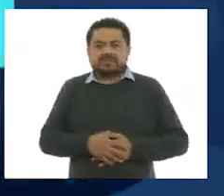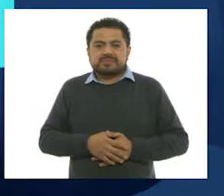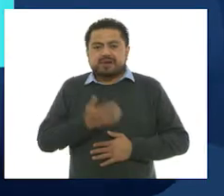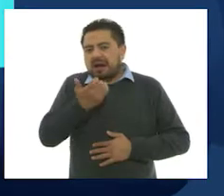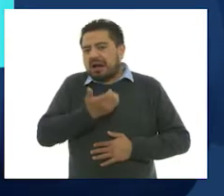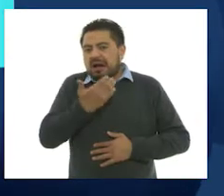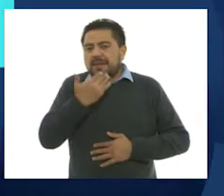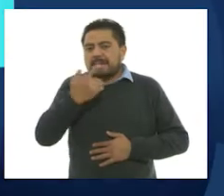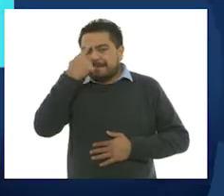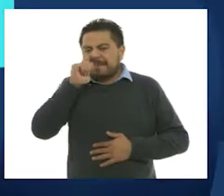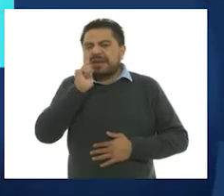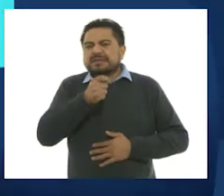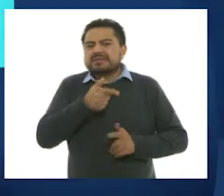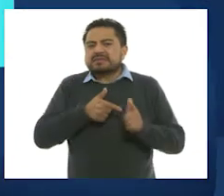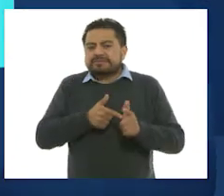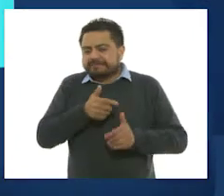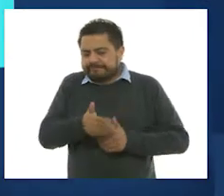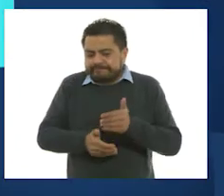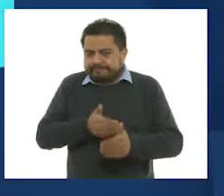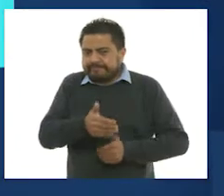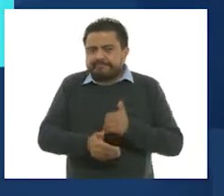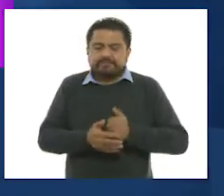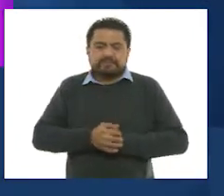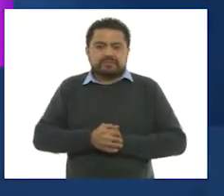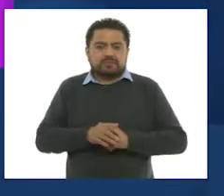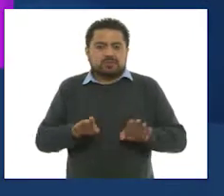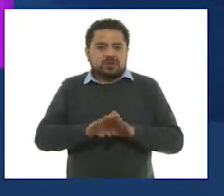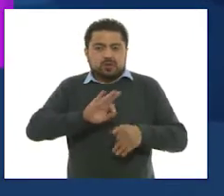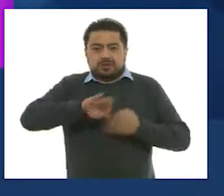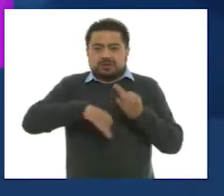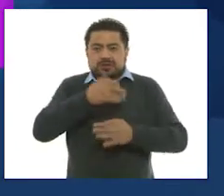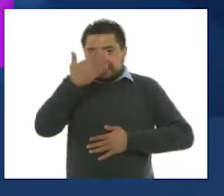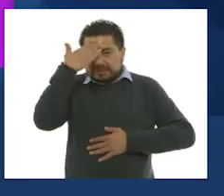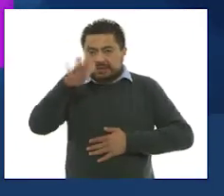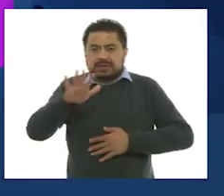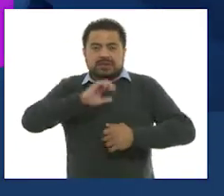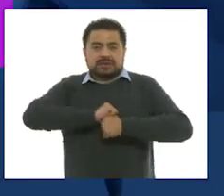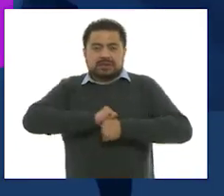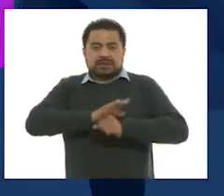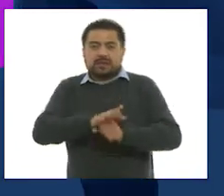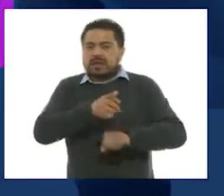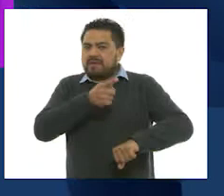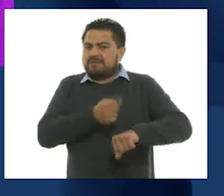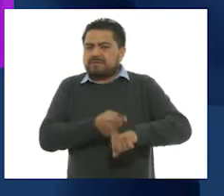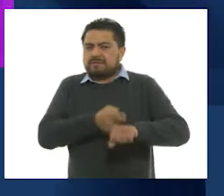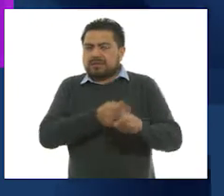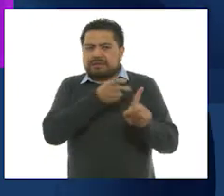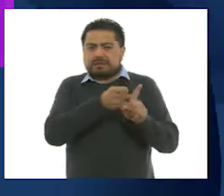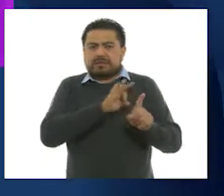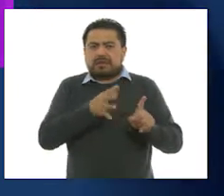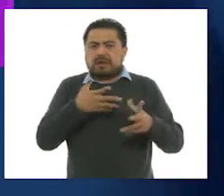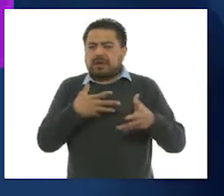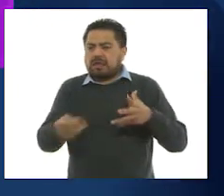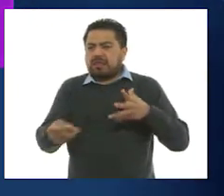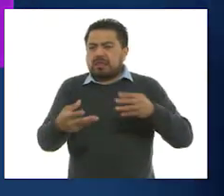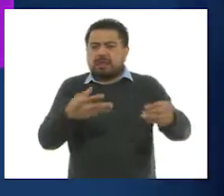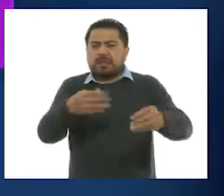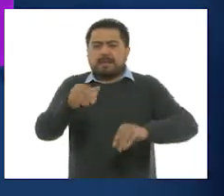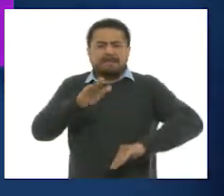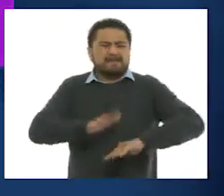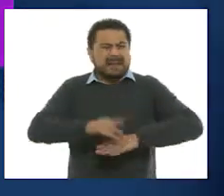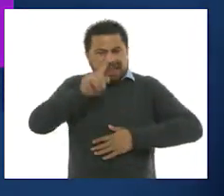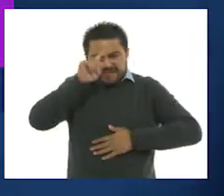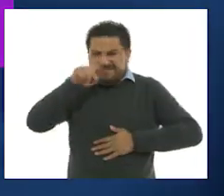Buenas prácticas para seguir adelante. Como todos sabemos, la COVID-19 es una enfermedad que se contagia muy fácilmente entre